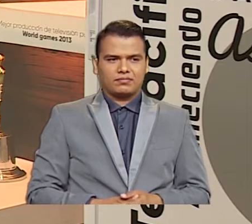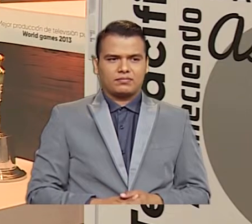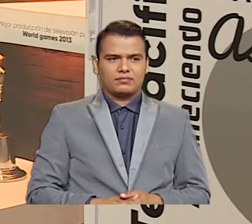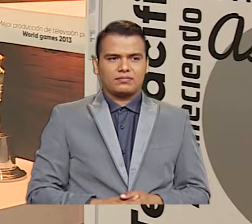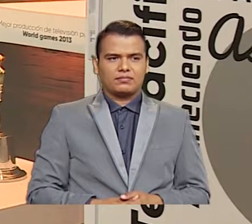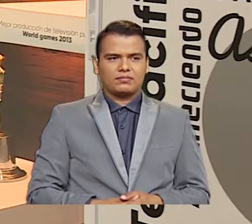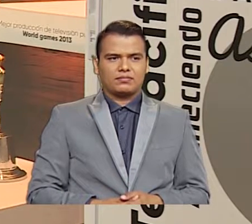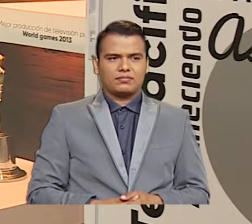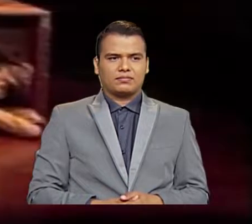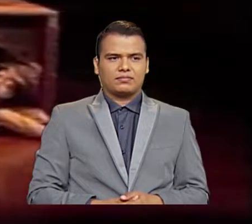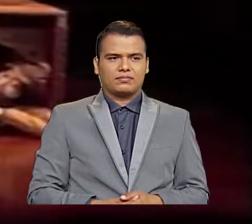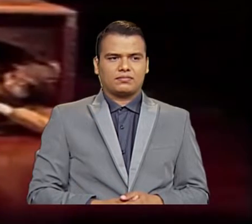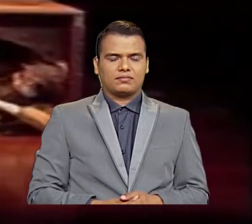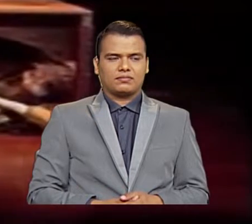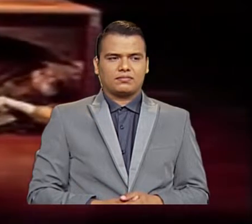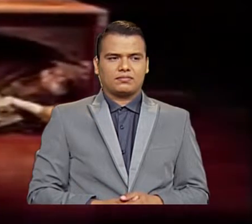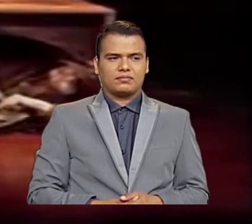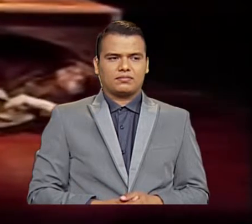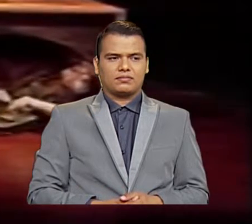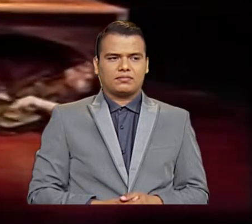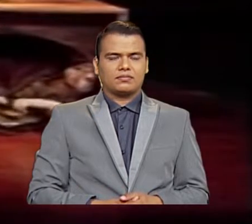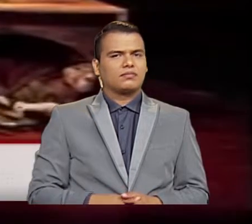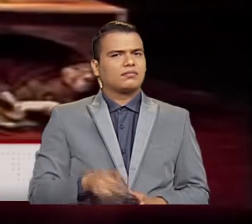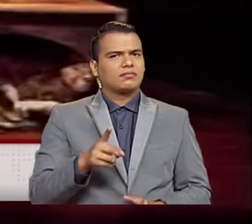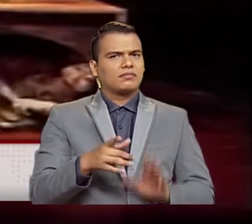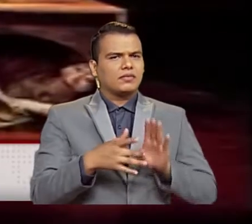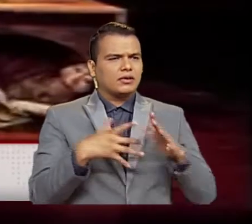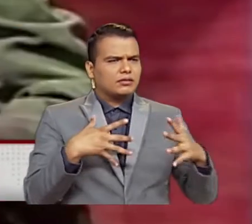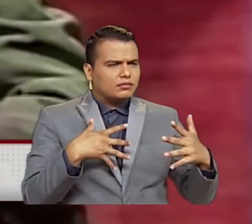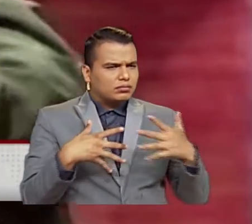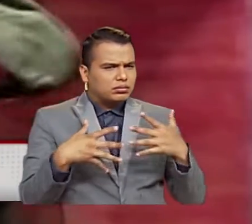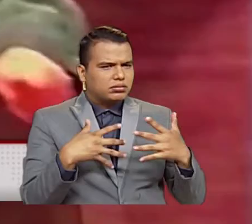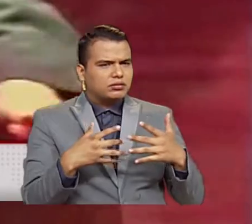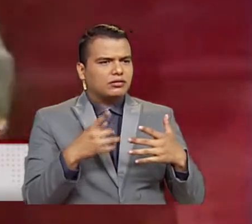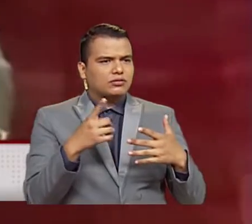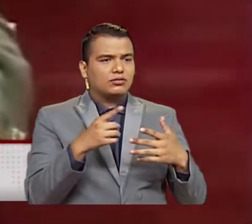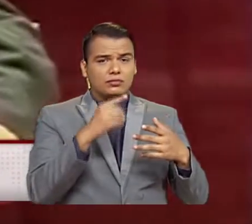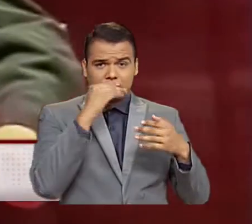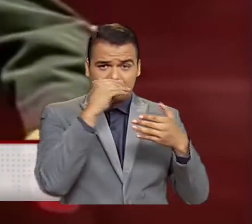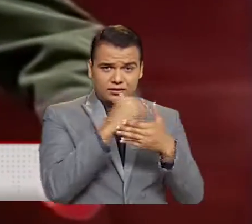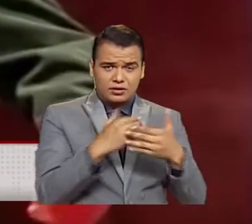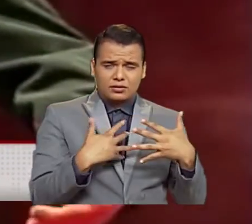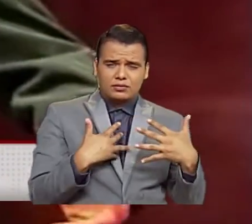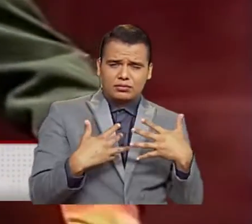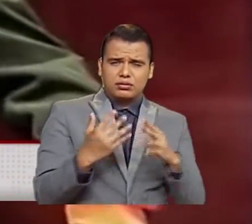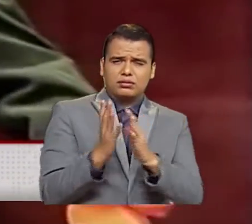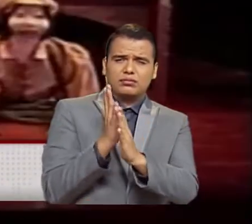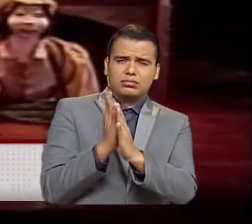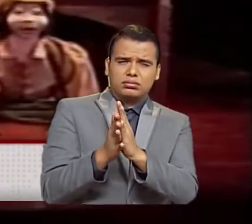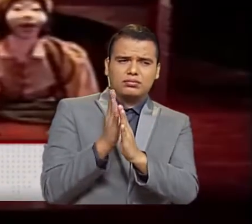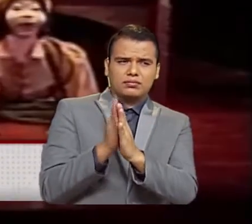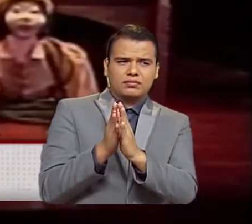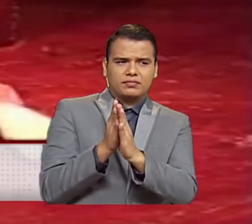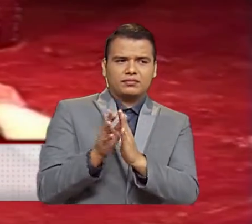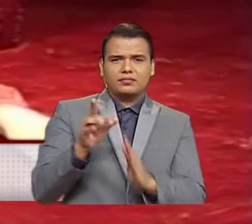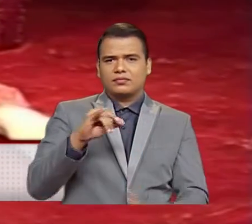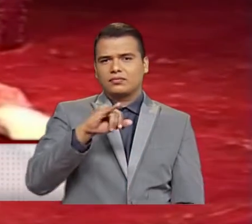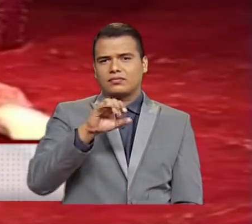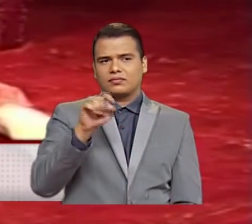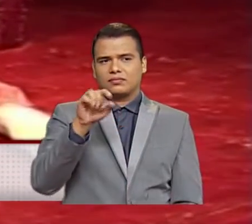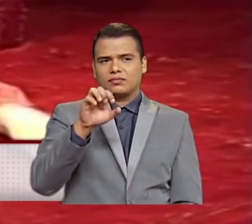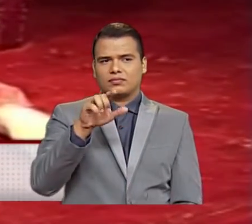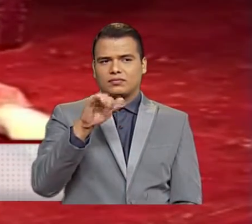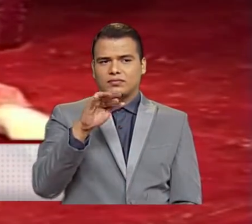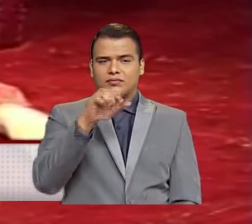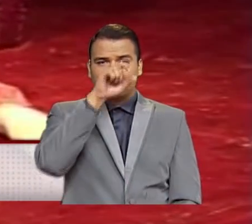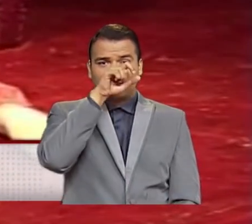presenta Marcela Tunjo. Esta obra hace parte de una trilogía de obras infantiles que cuenta las aventuras de Joselito y su amigo el